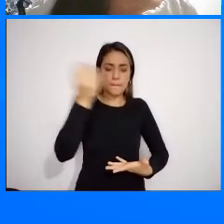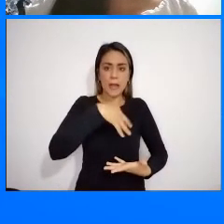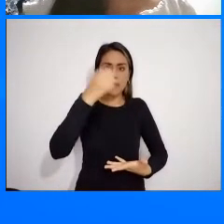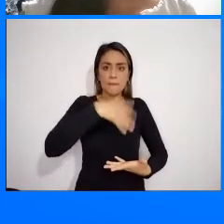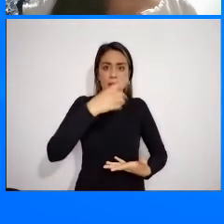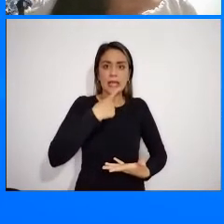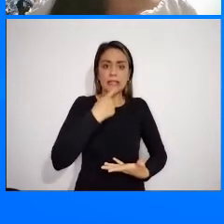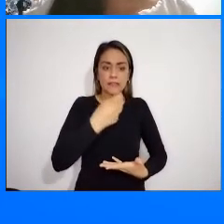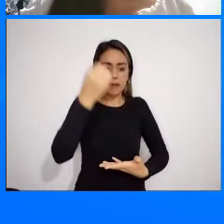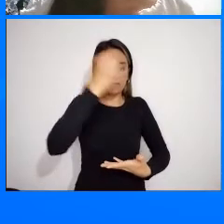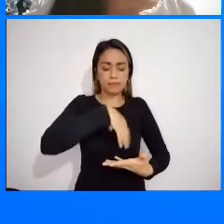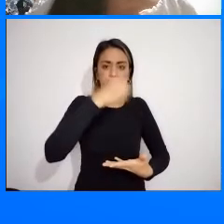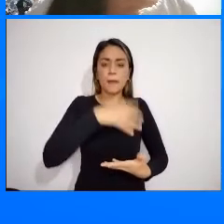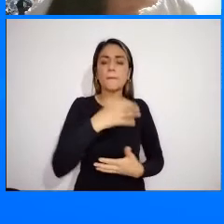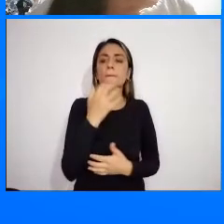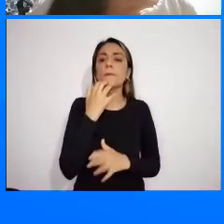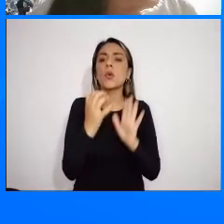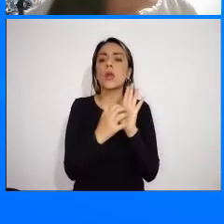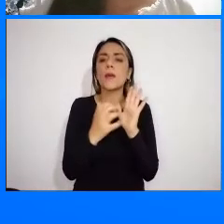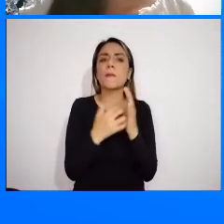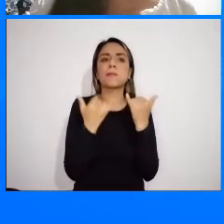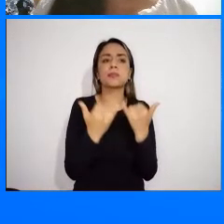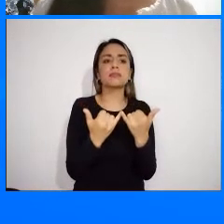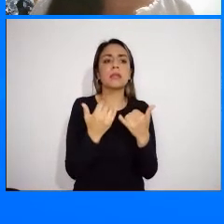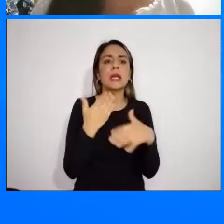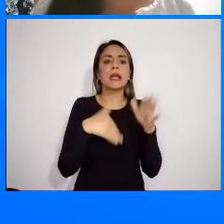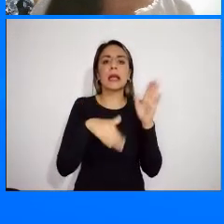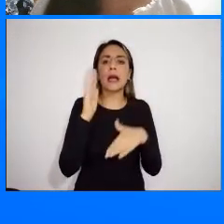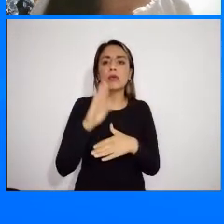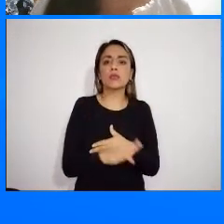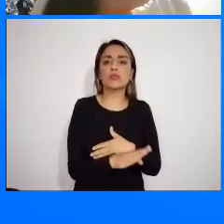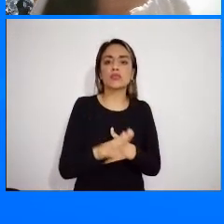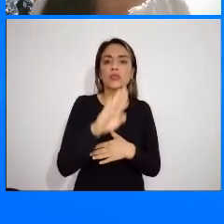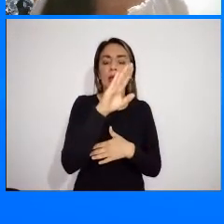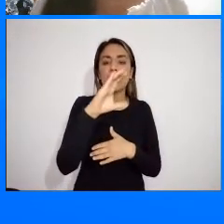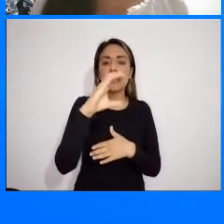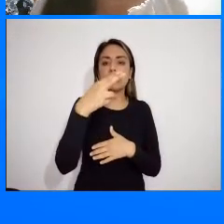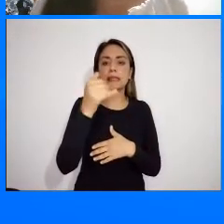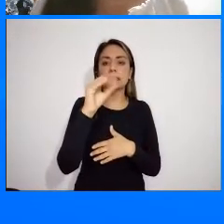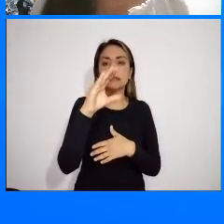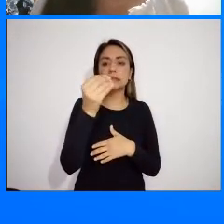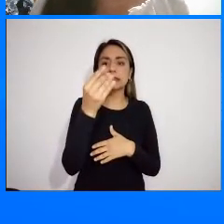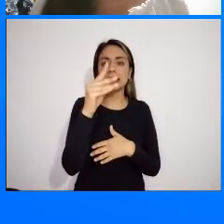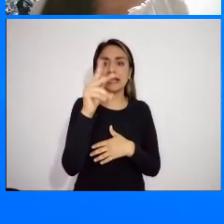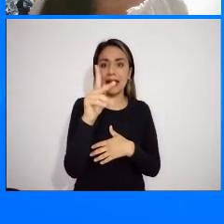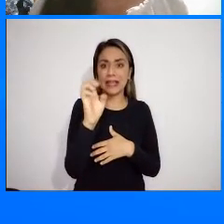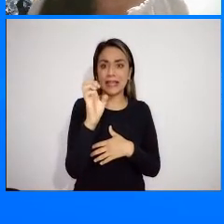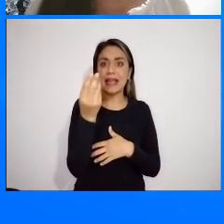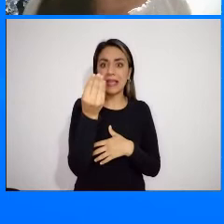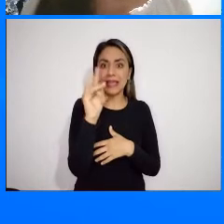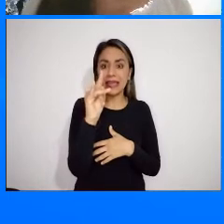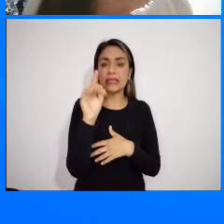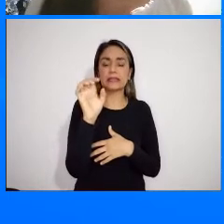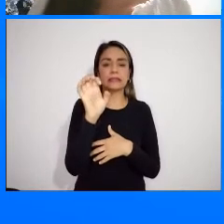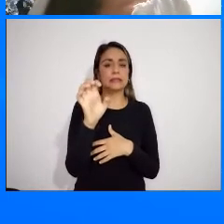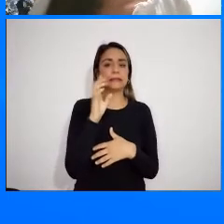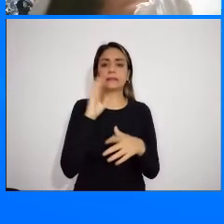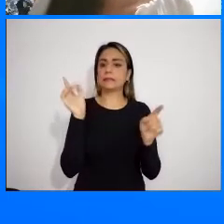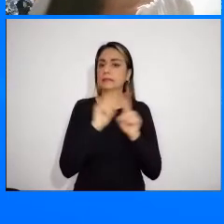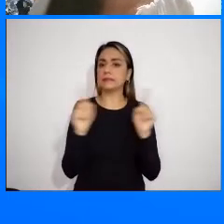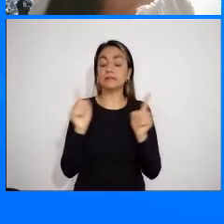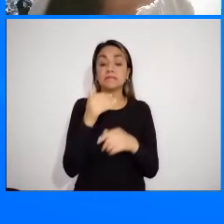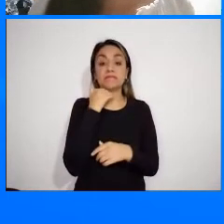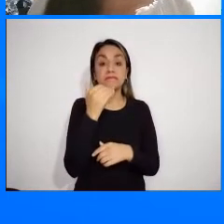una caneca que está, por ejemplo, en una subida. En Chicaque, por ejemplo, sucede eso. Chicaque, pues no sé